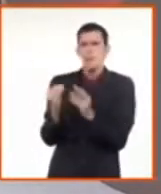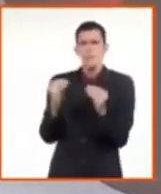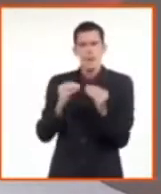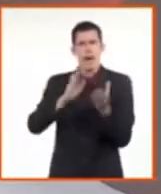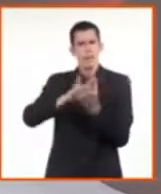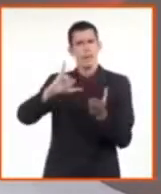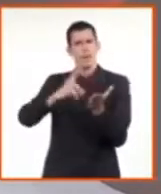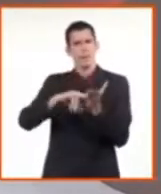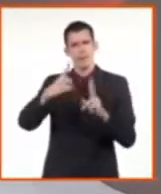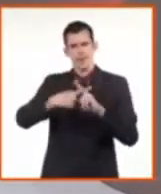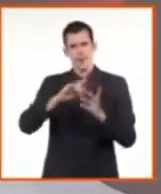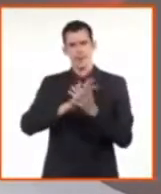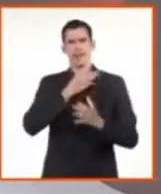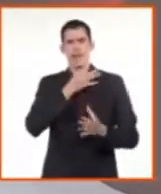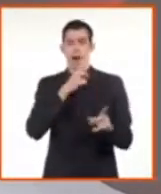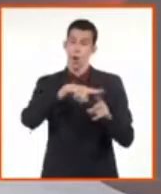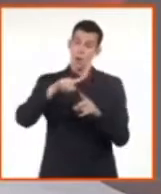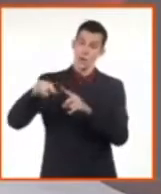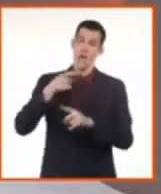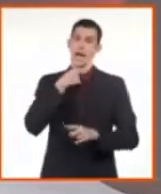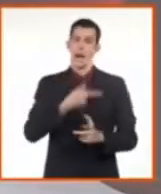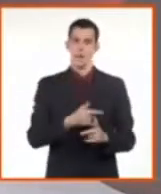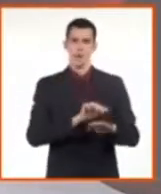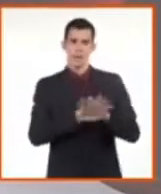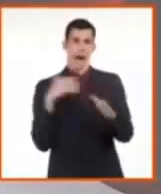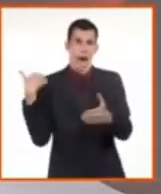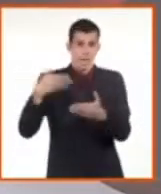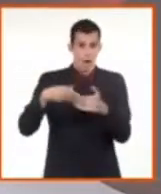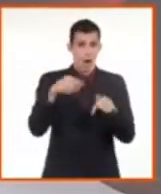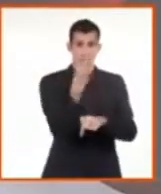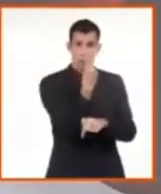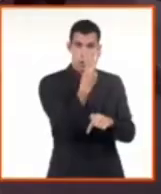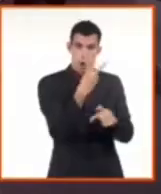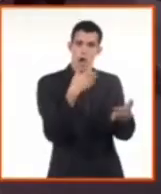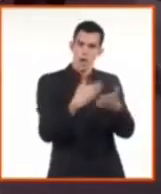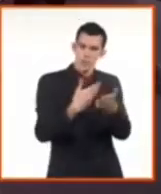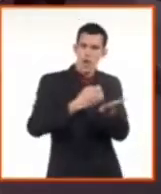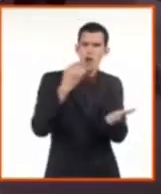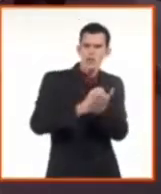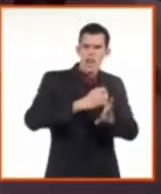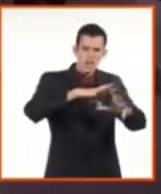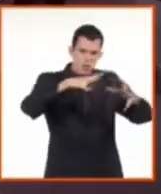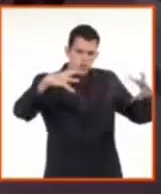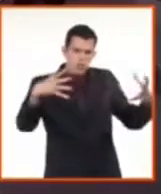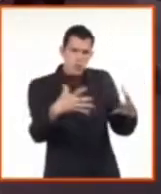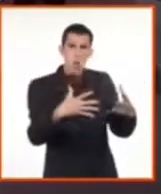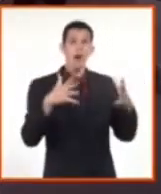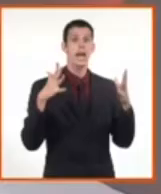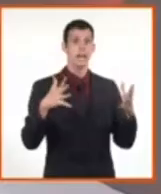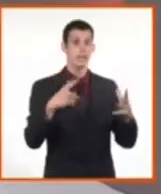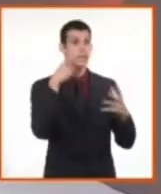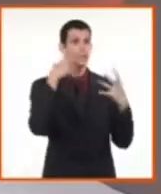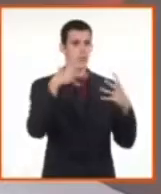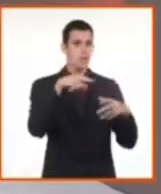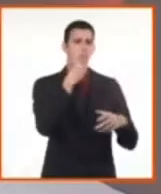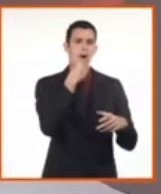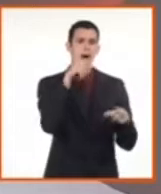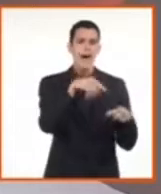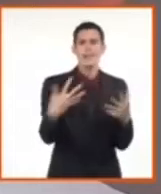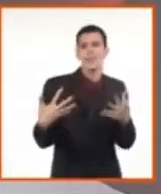dos hay otras en negociaciones posteriormente a la ministra vex y hablará sobre estos temas y dará mayor información al respecto